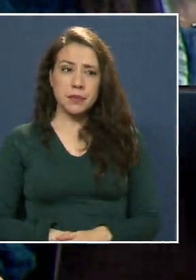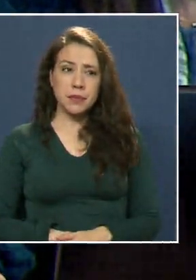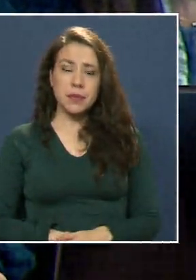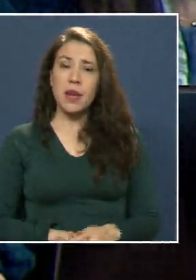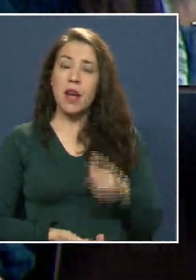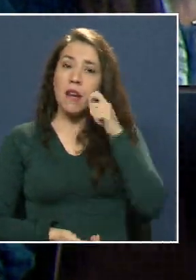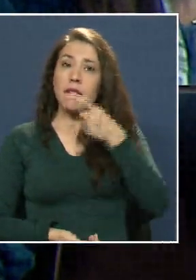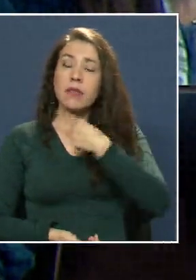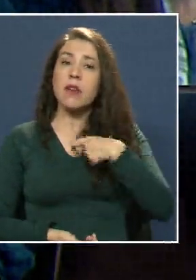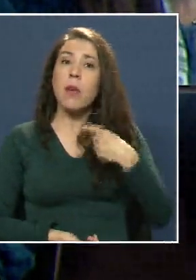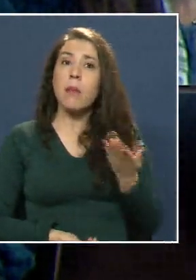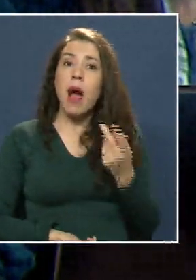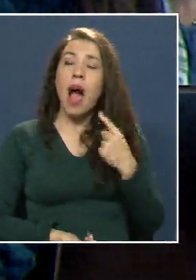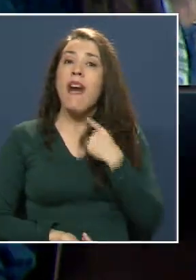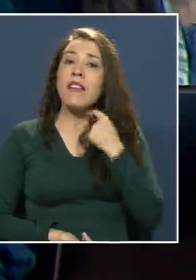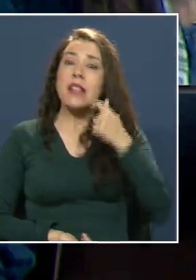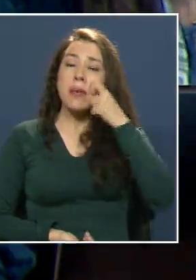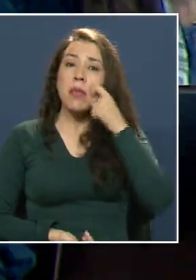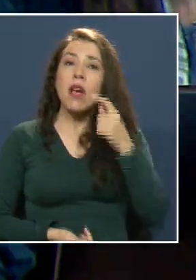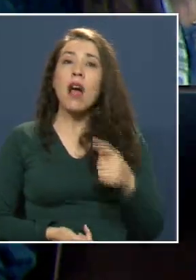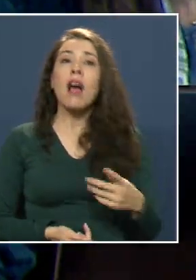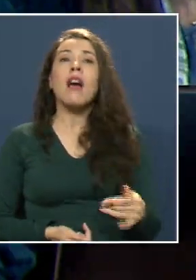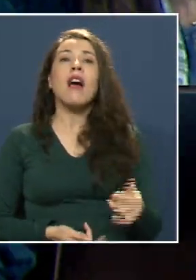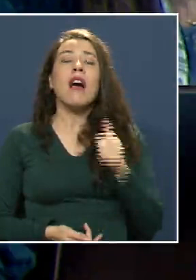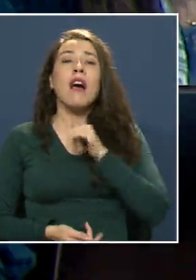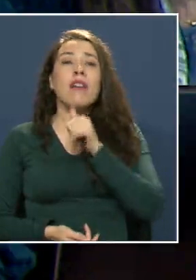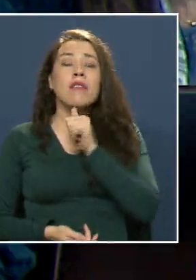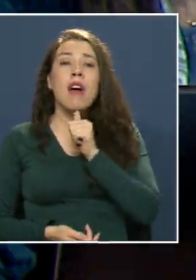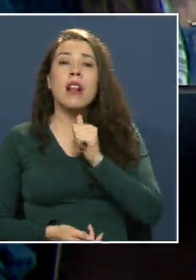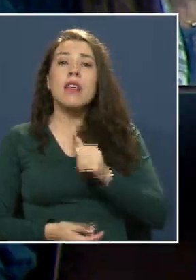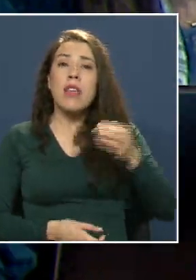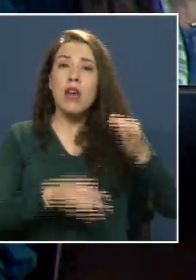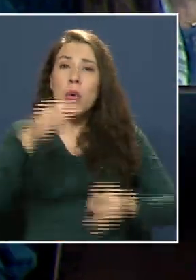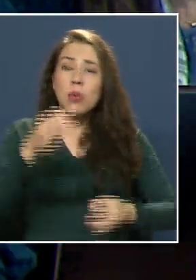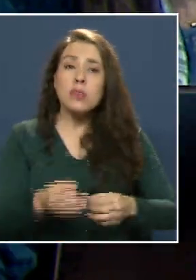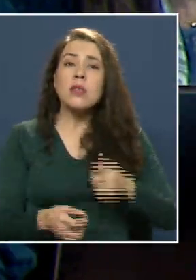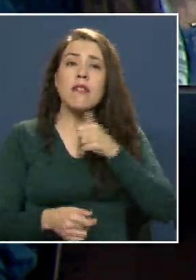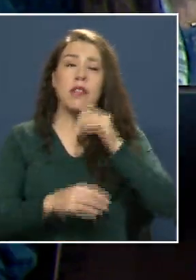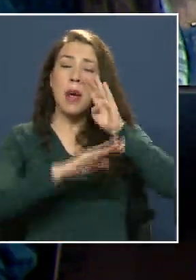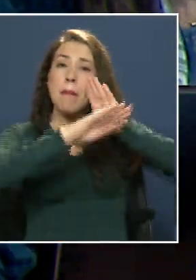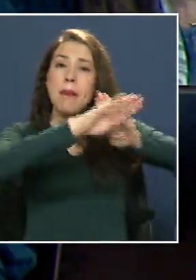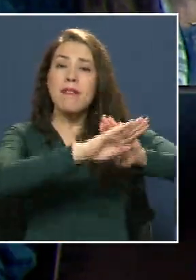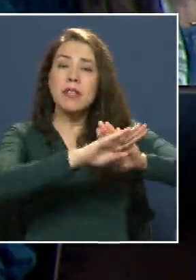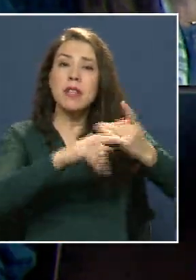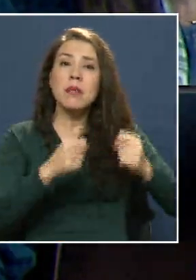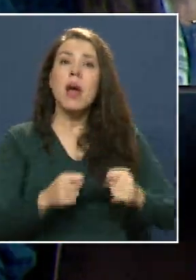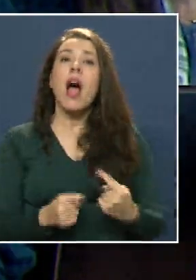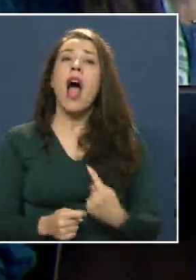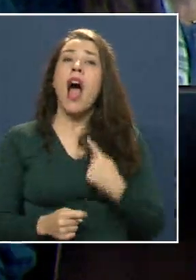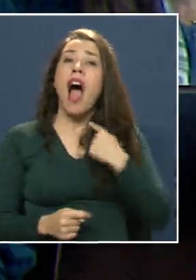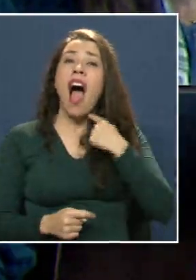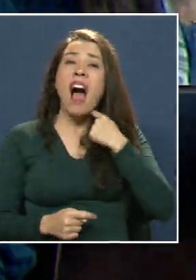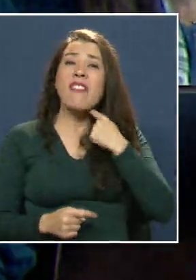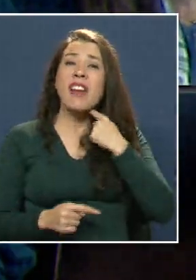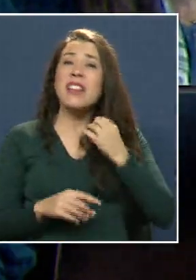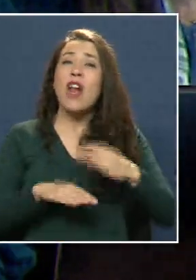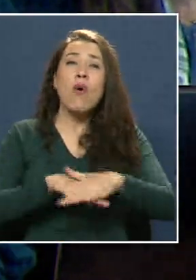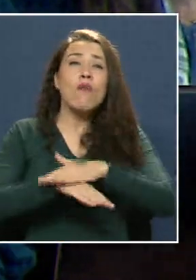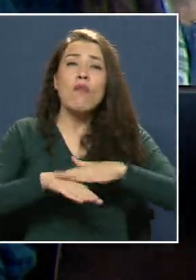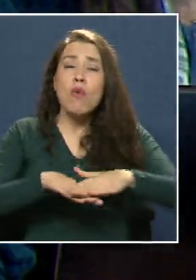Su impunidad, falta de prevención y tratamiento, corroe las raíces de nuestra sociedad.